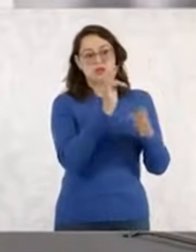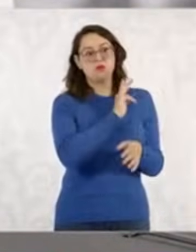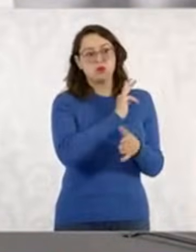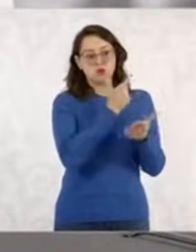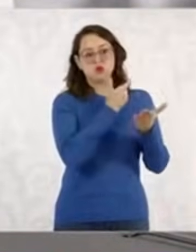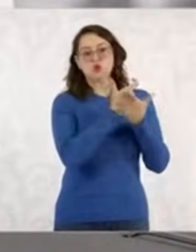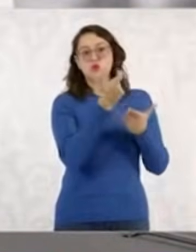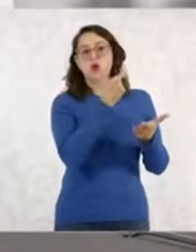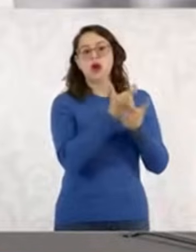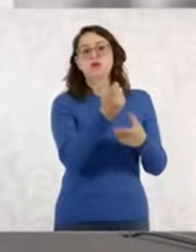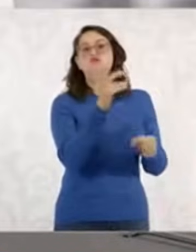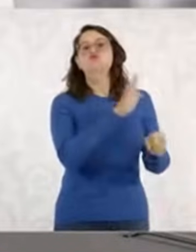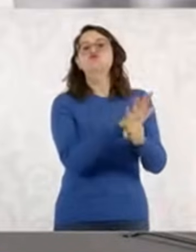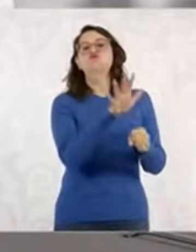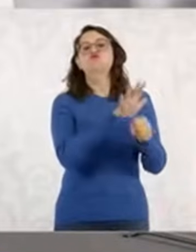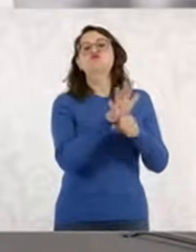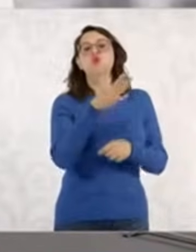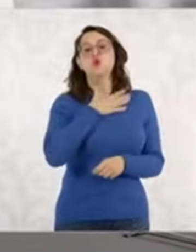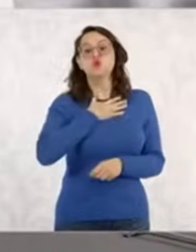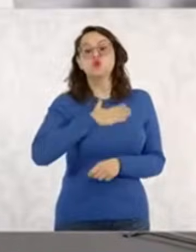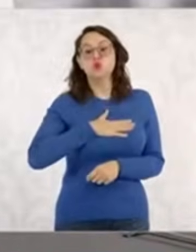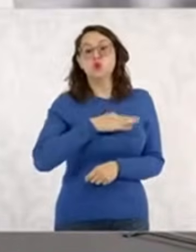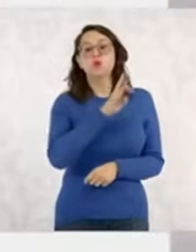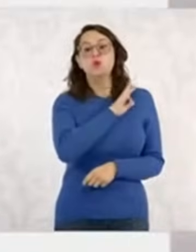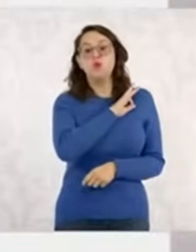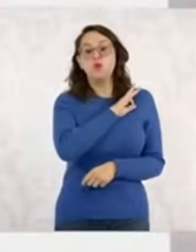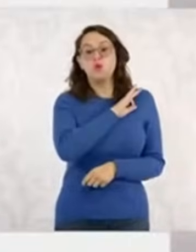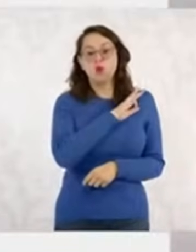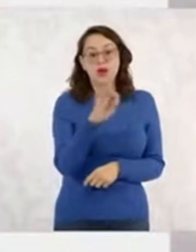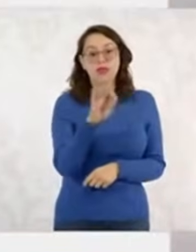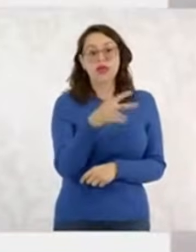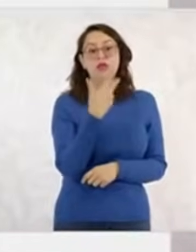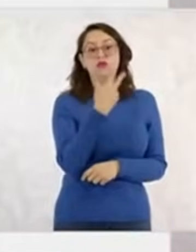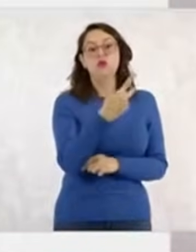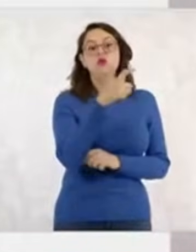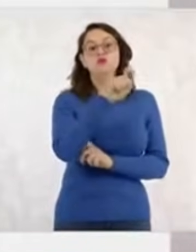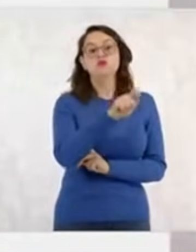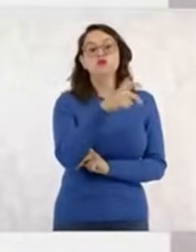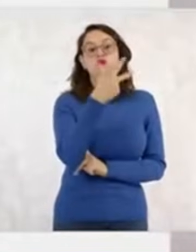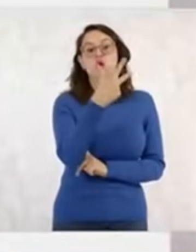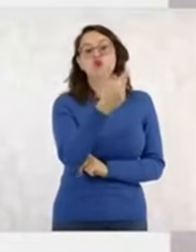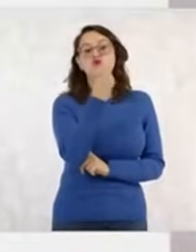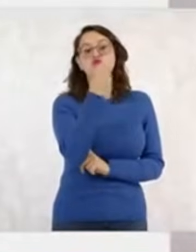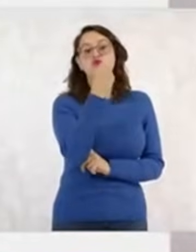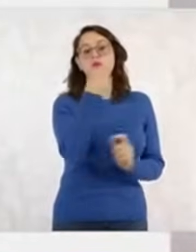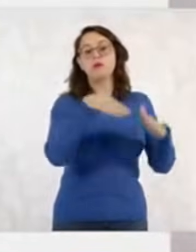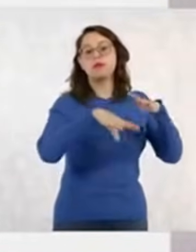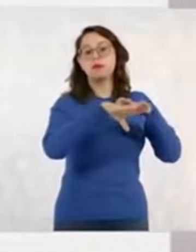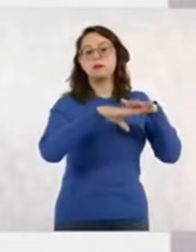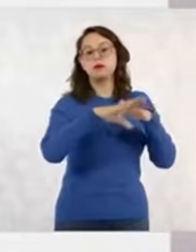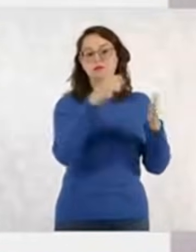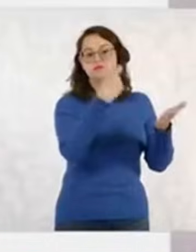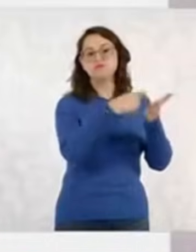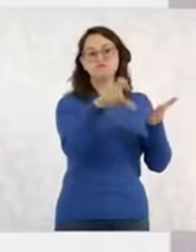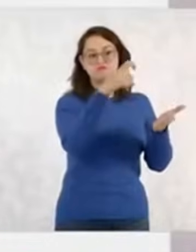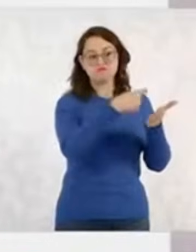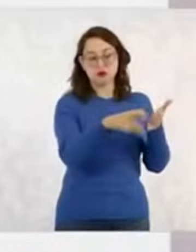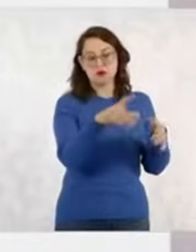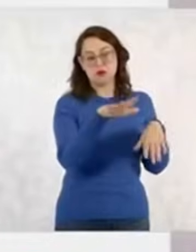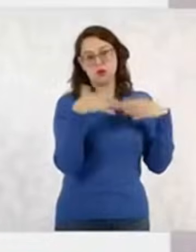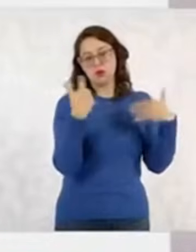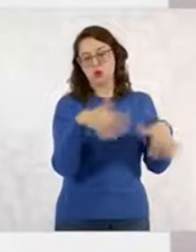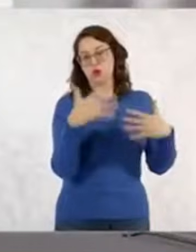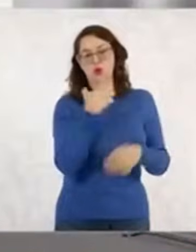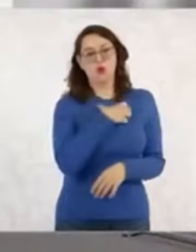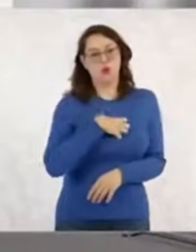que tiene la posibilidad de cubrir 2.8 canastas básicas. Por eso estamos así muy contentos. Y bueno,